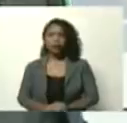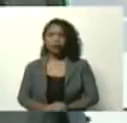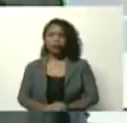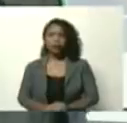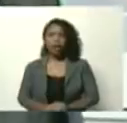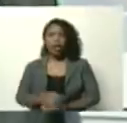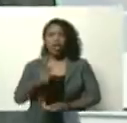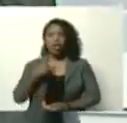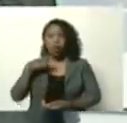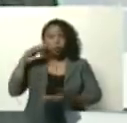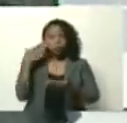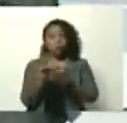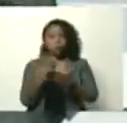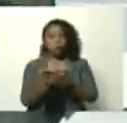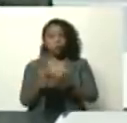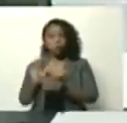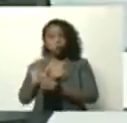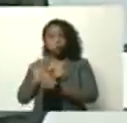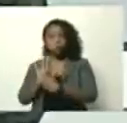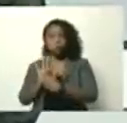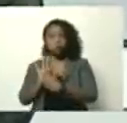y me voy a presentar